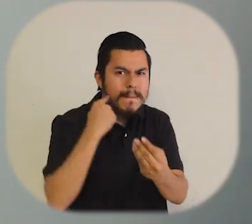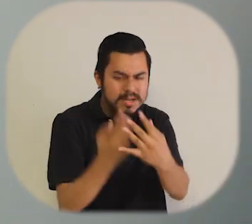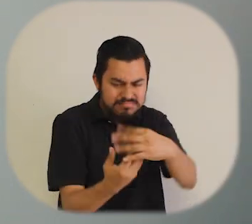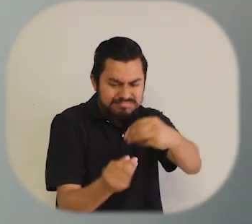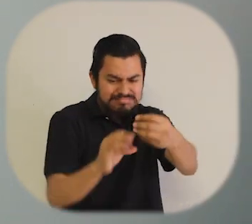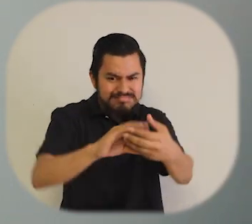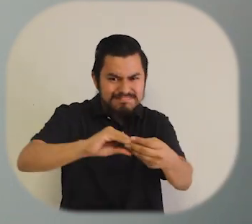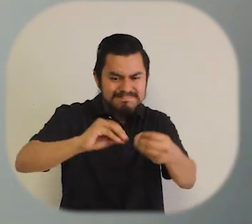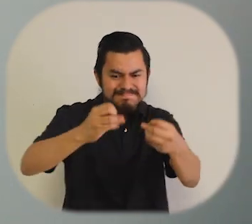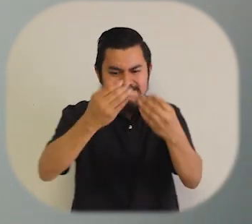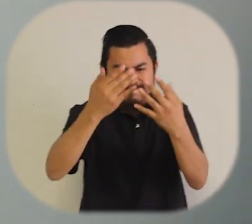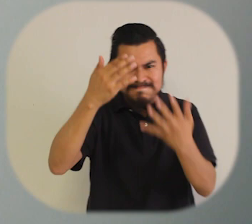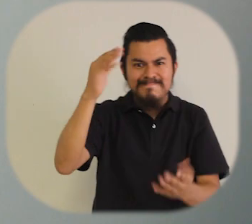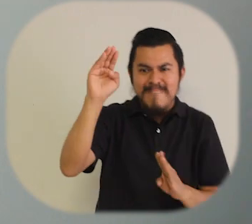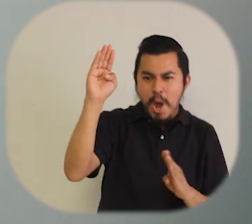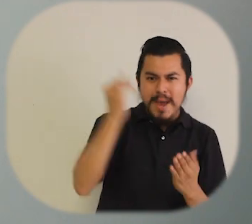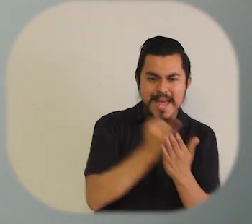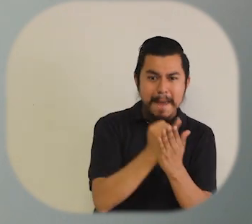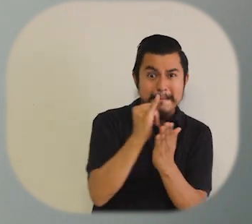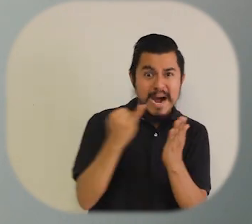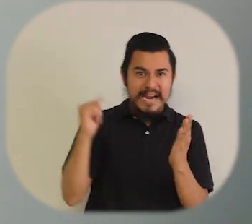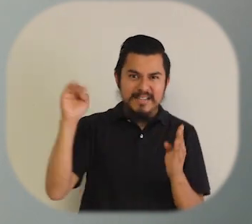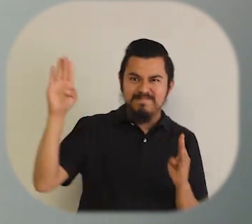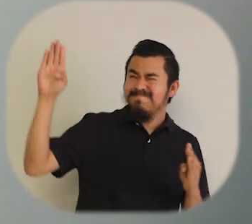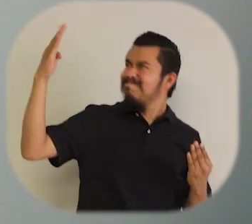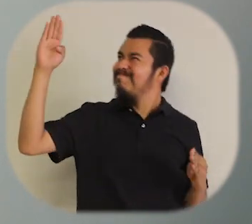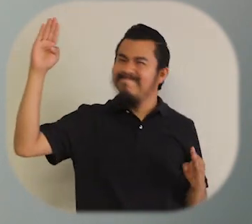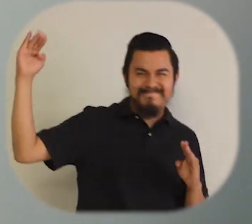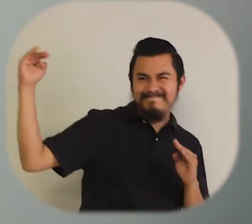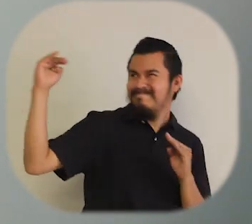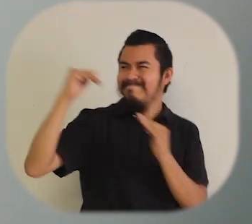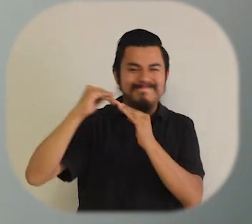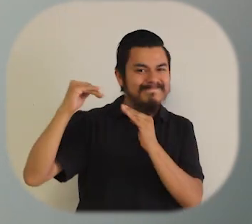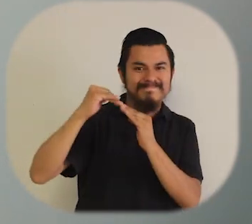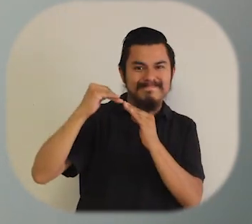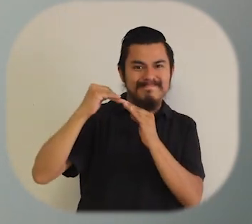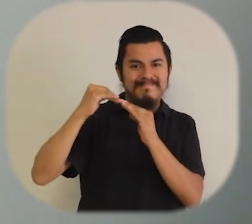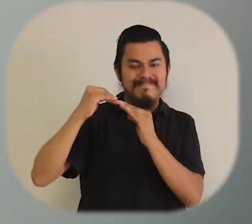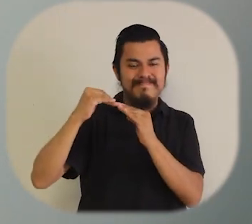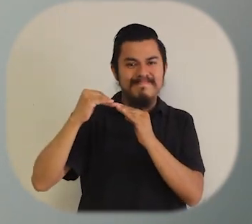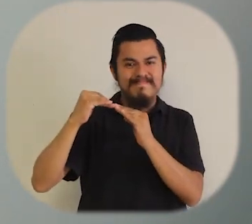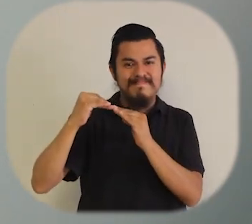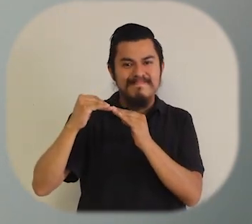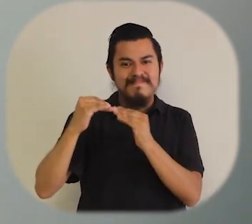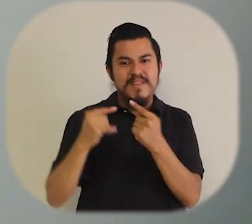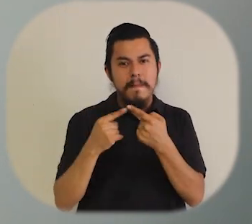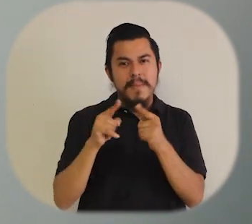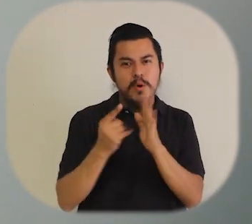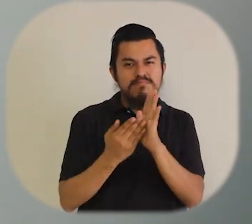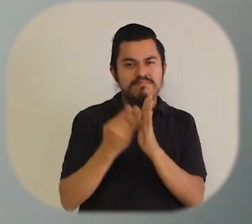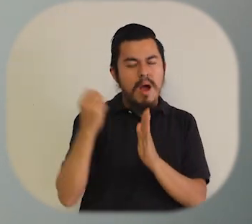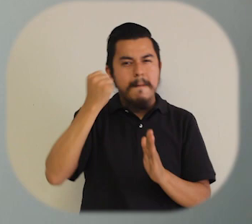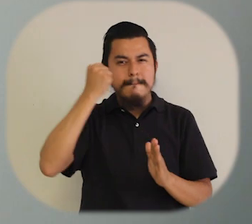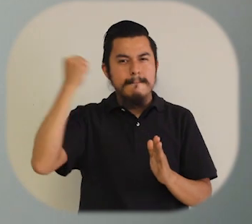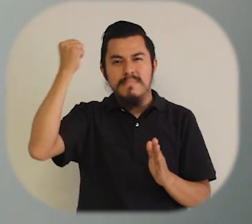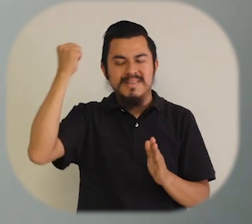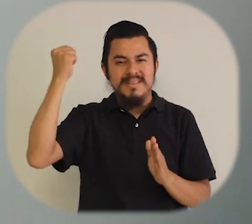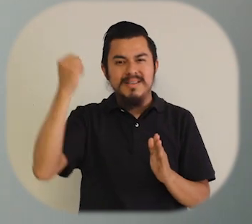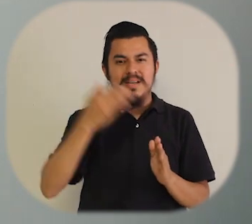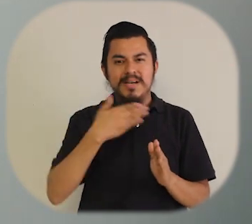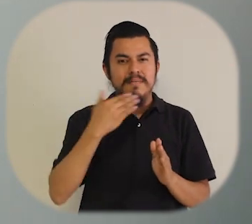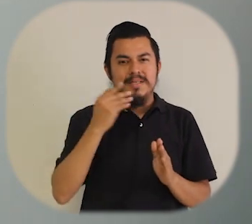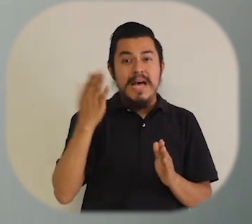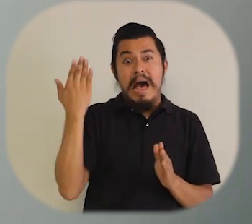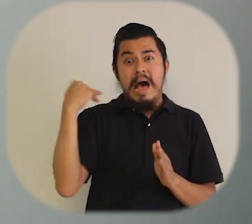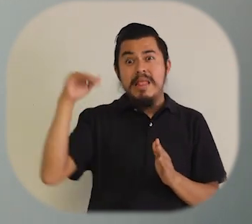secundarias, son de apoyo, pero algo que es muy importante es que el hombre no podía ser separado de Dios, que